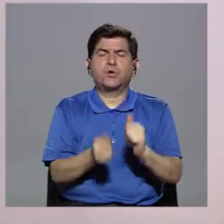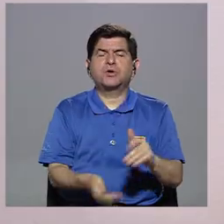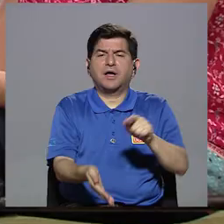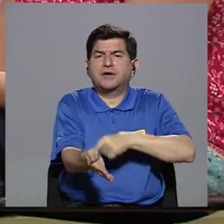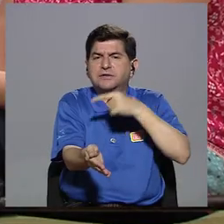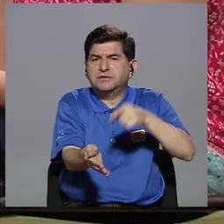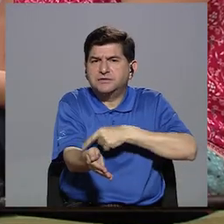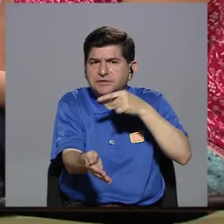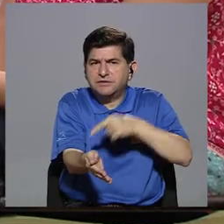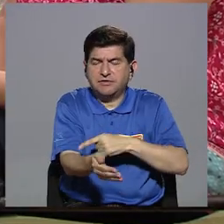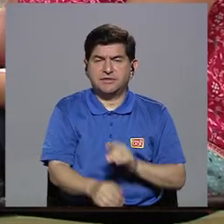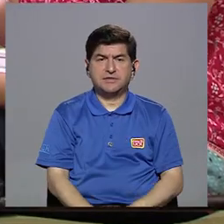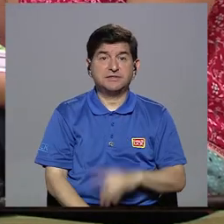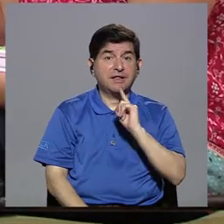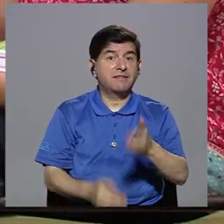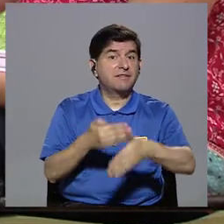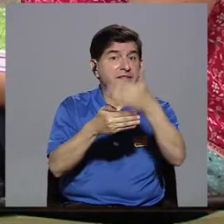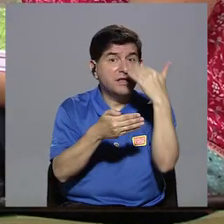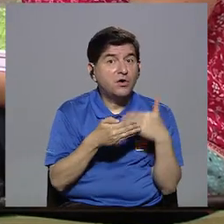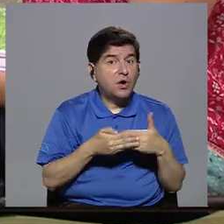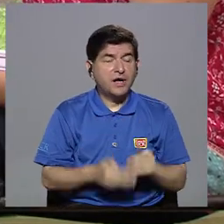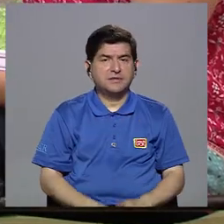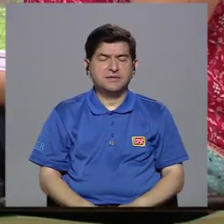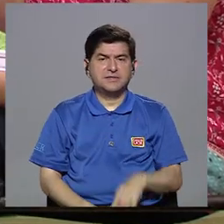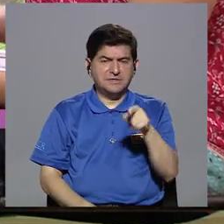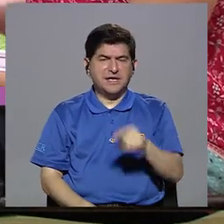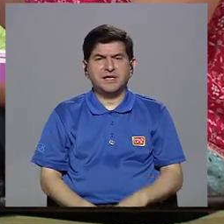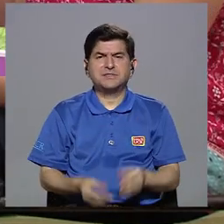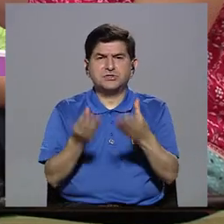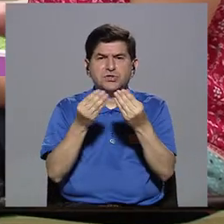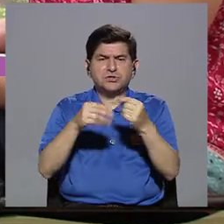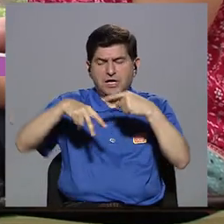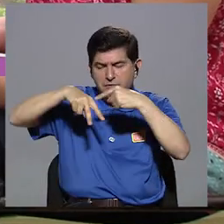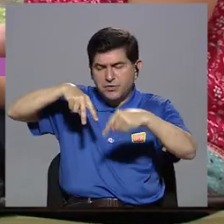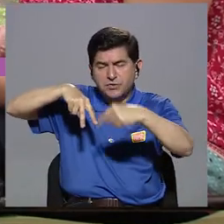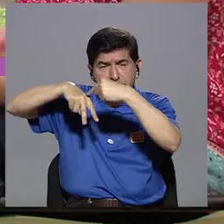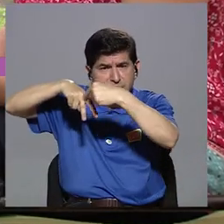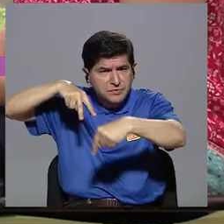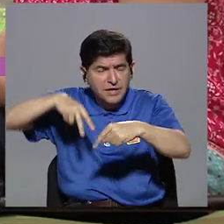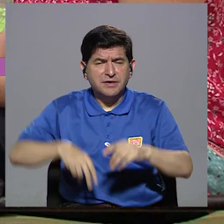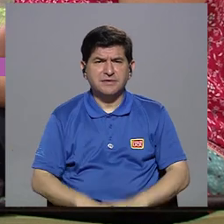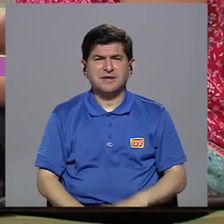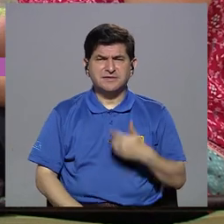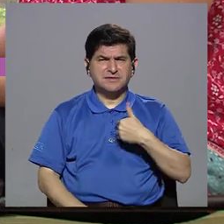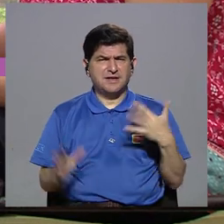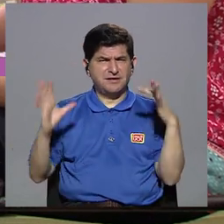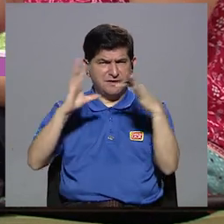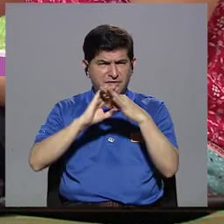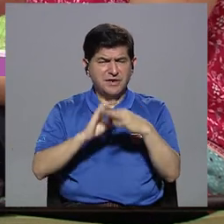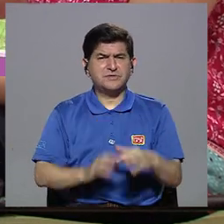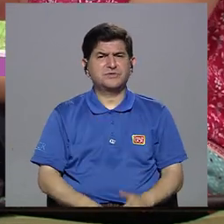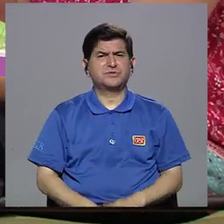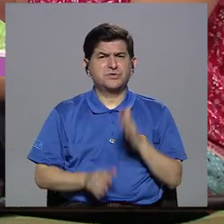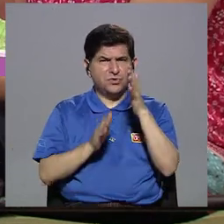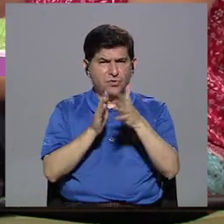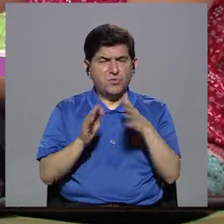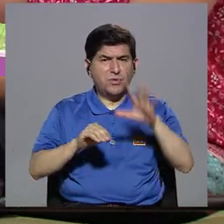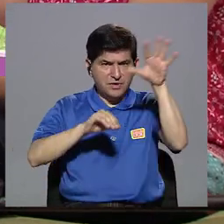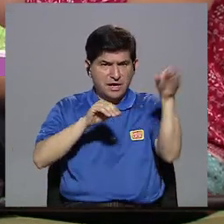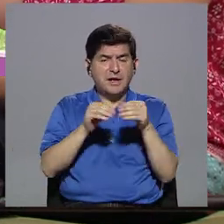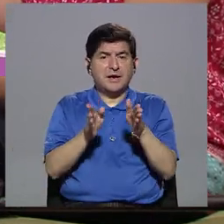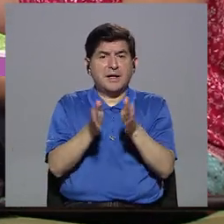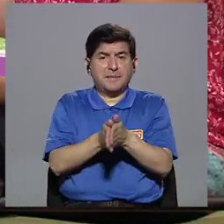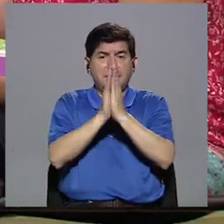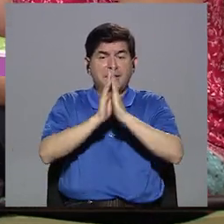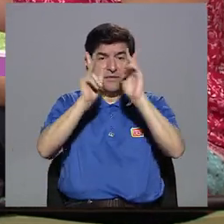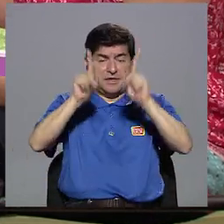cuando eso que estoy decía de los de los nervios largos en las piernas el cual las piernas esto tiene que ver con estos cuidados extra